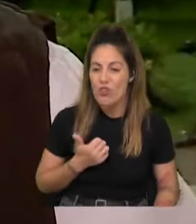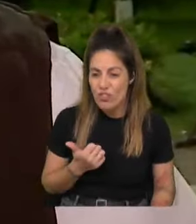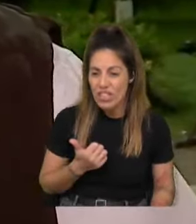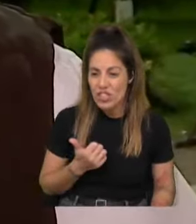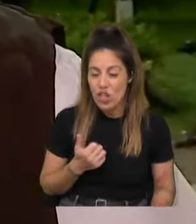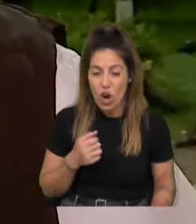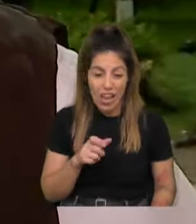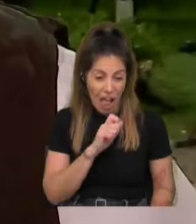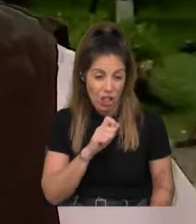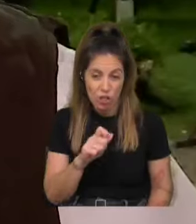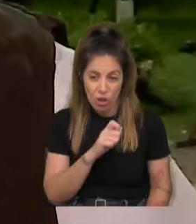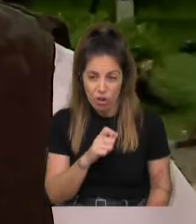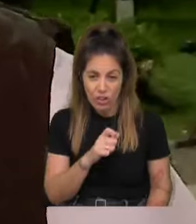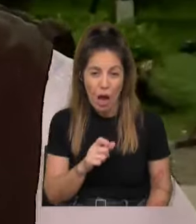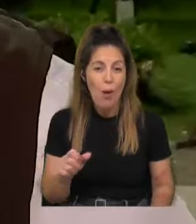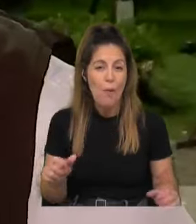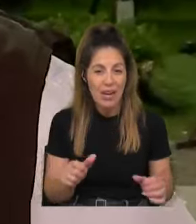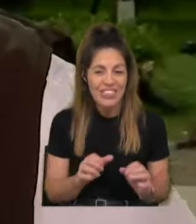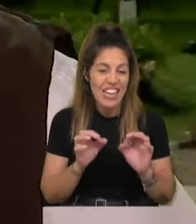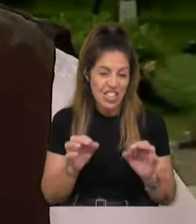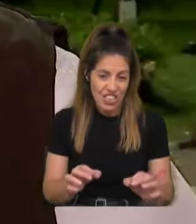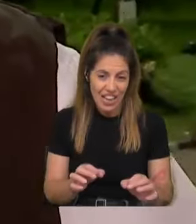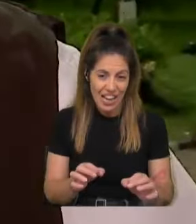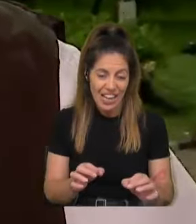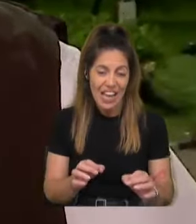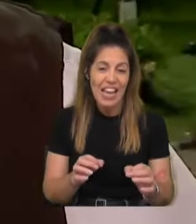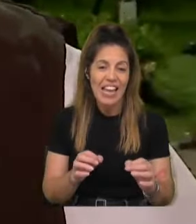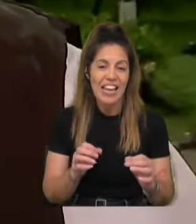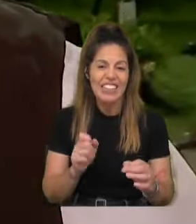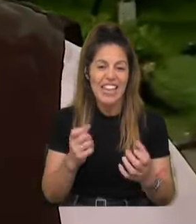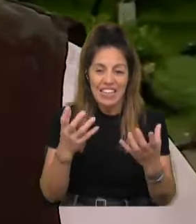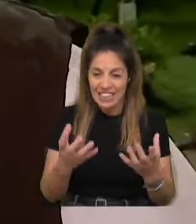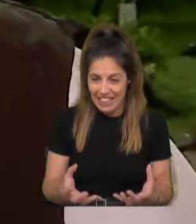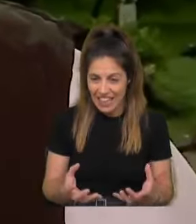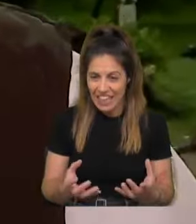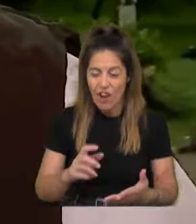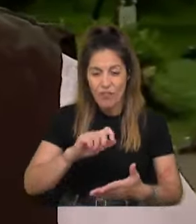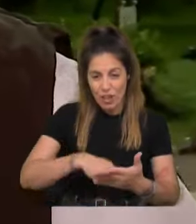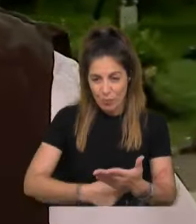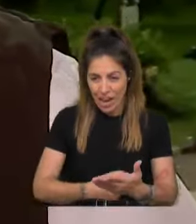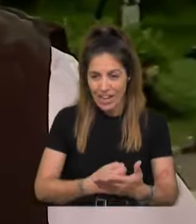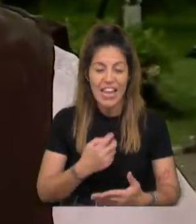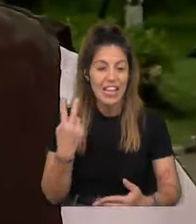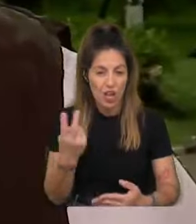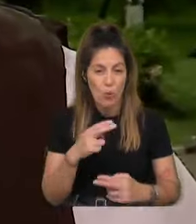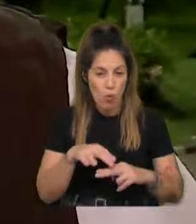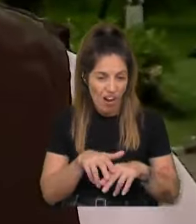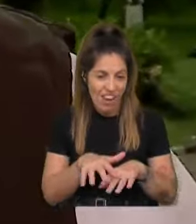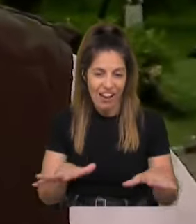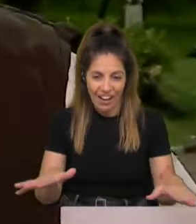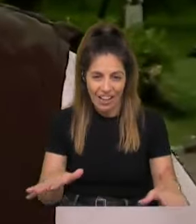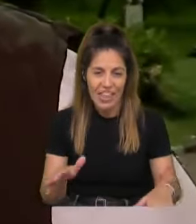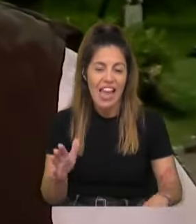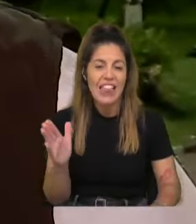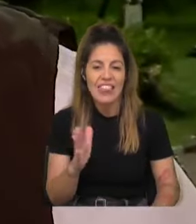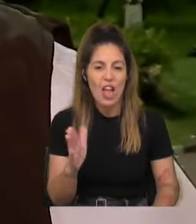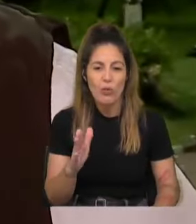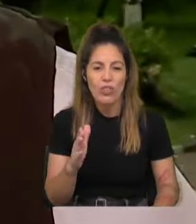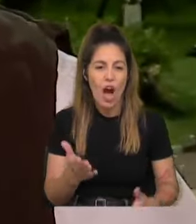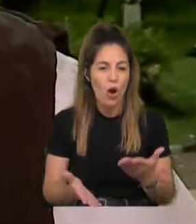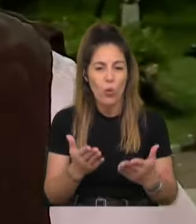la nota para este hacerle llegar a la gente que todo aquel que que tiene una papeleta que firmó que nos busque en las redes deuda justa Uy